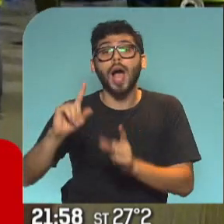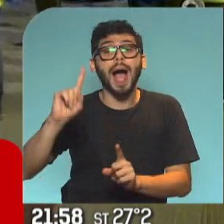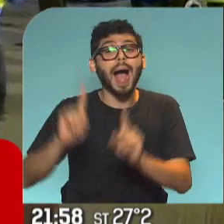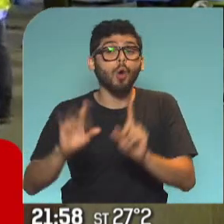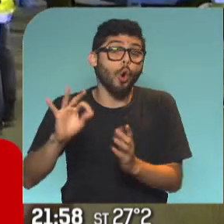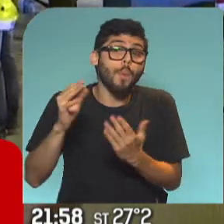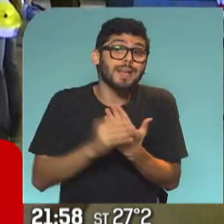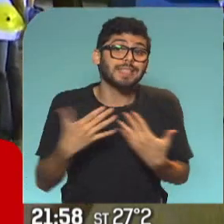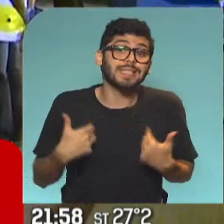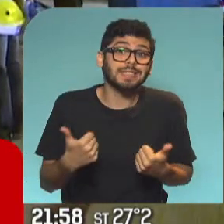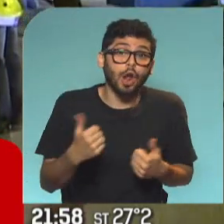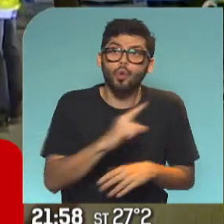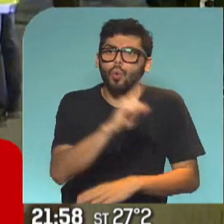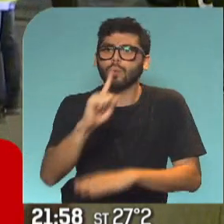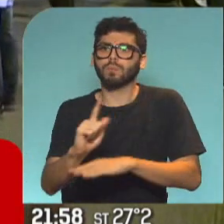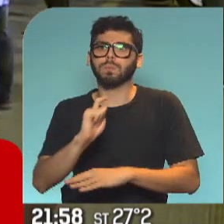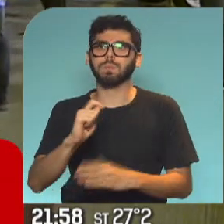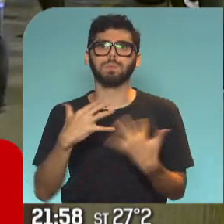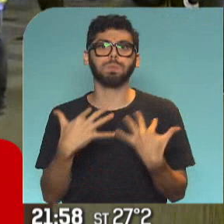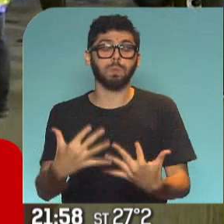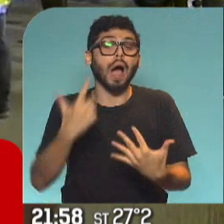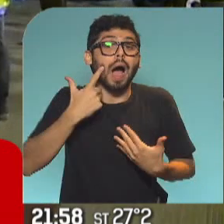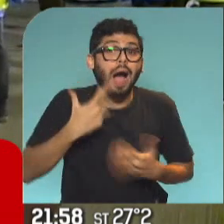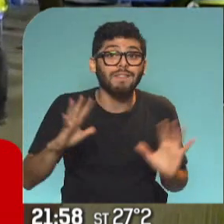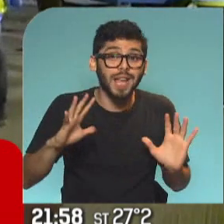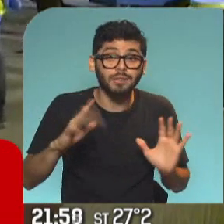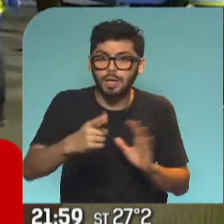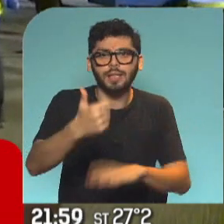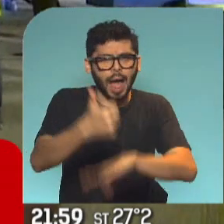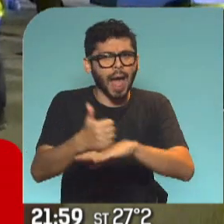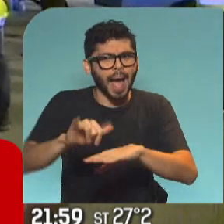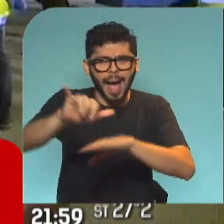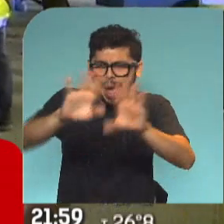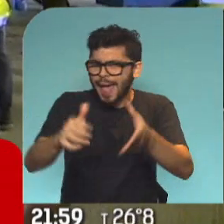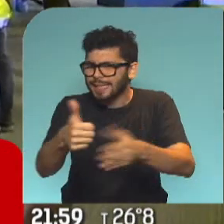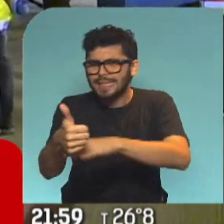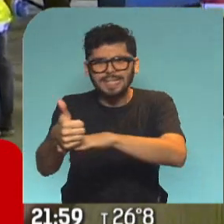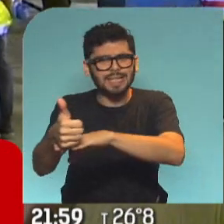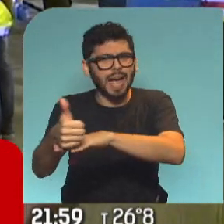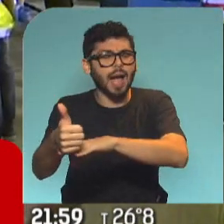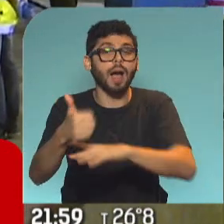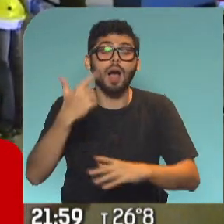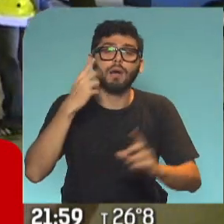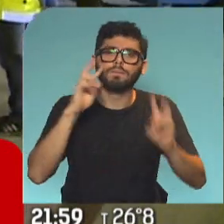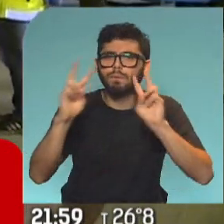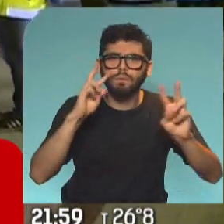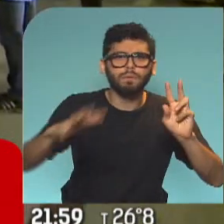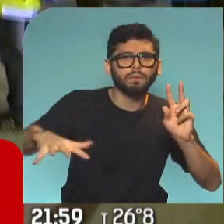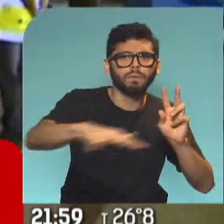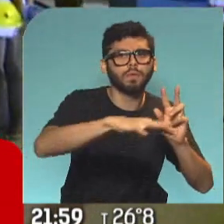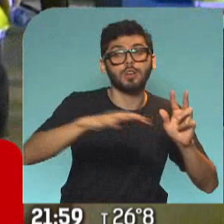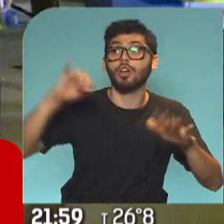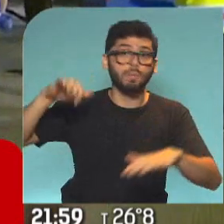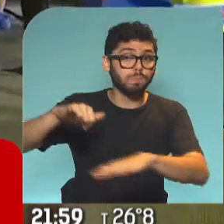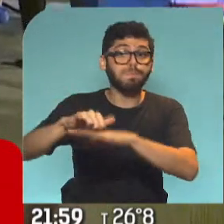la ministra de Salud que están presentes en ese lugar, siguiendo el procedimiento luego del aterrizaje